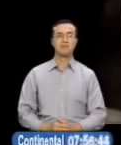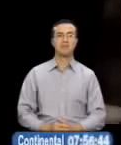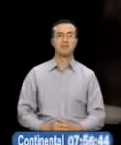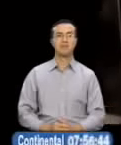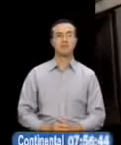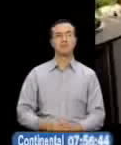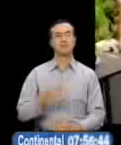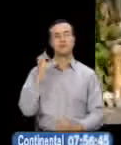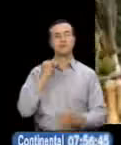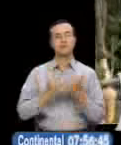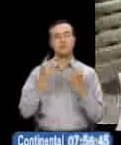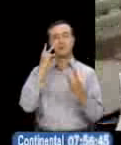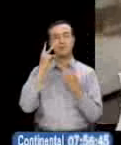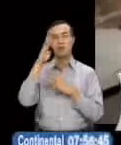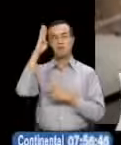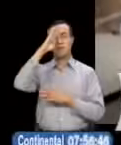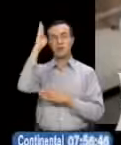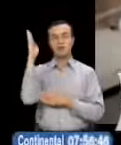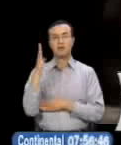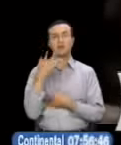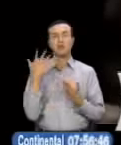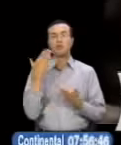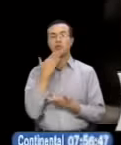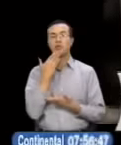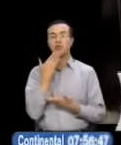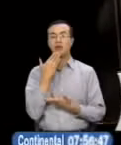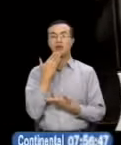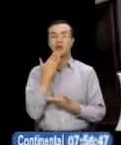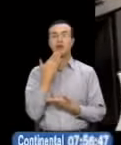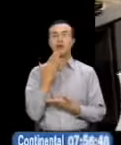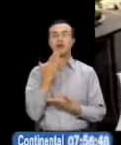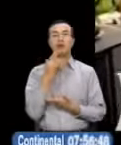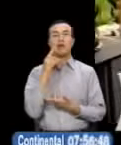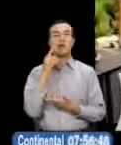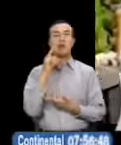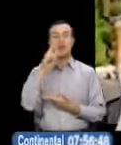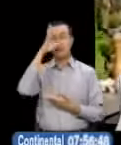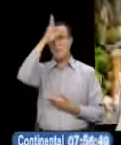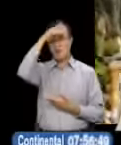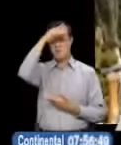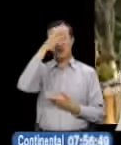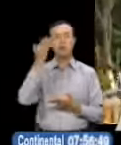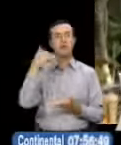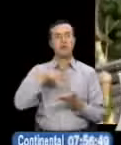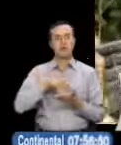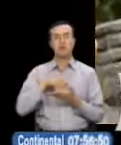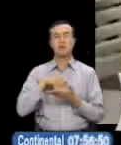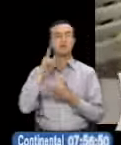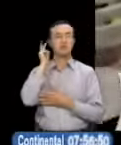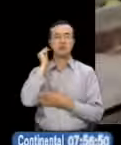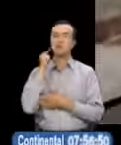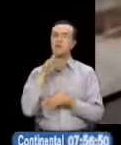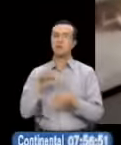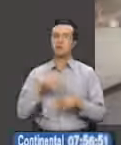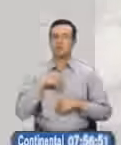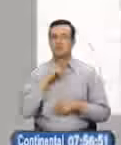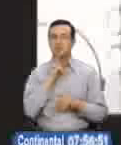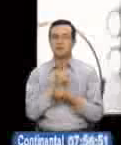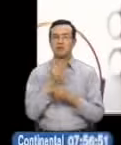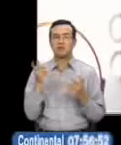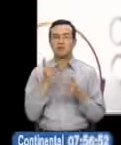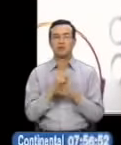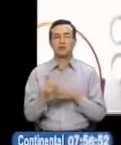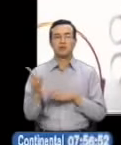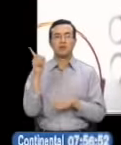Y nos despedimos en Brasil, donde Neymar volvió a responder al reto de Ronaldo. El fenómeno, la